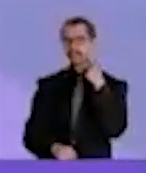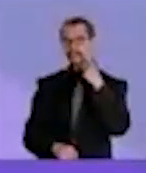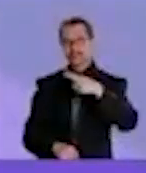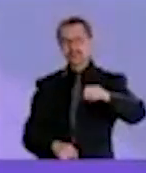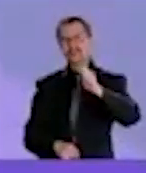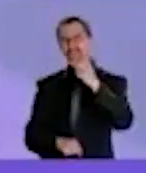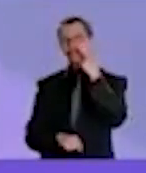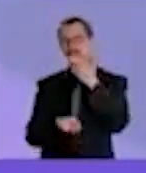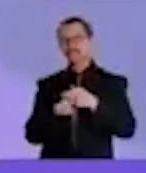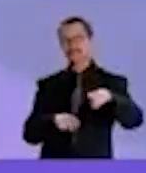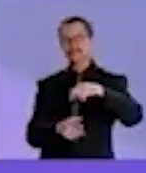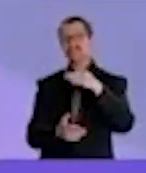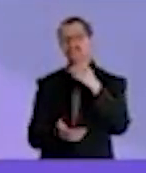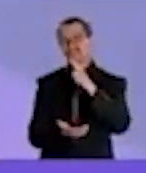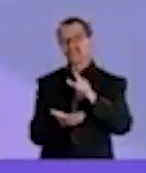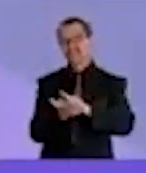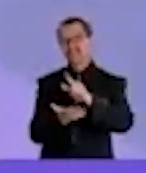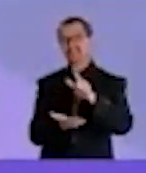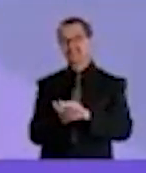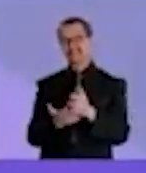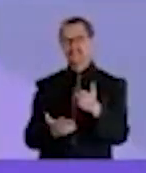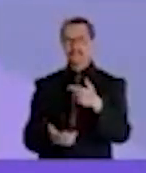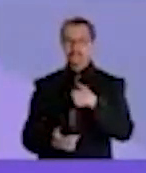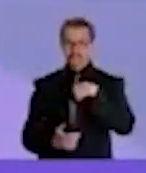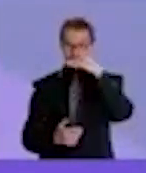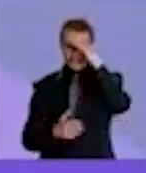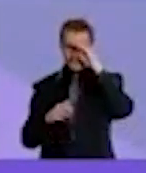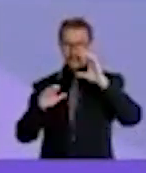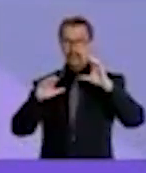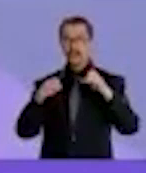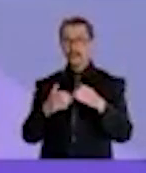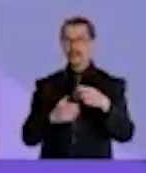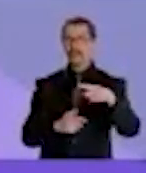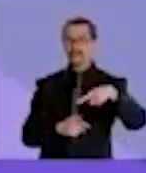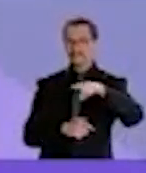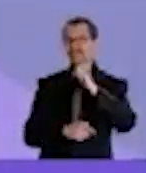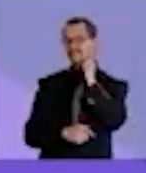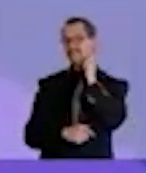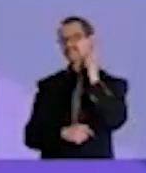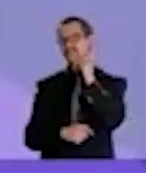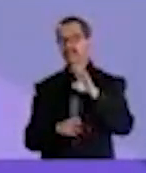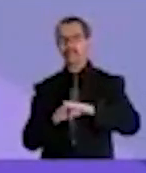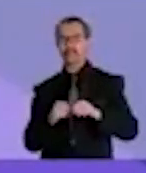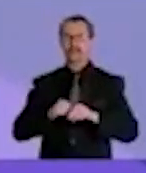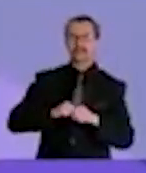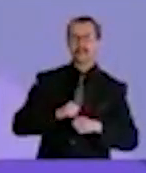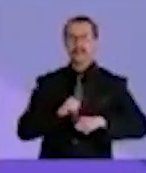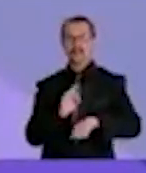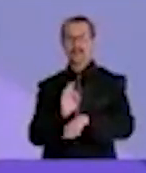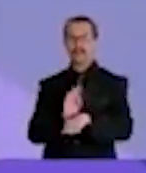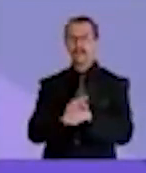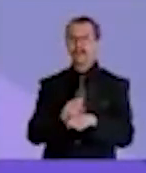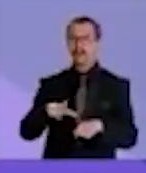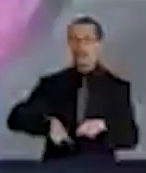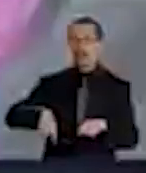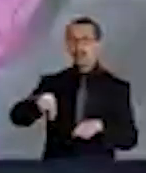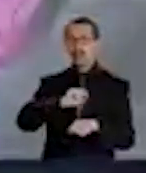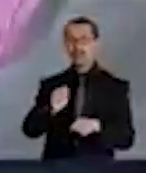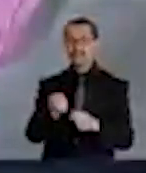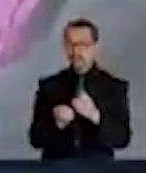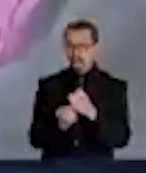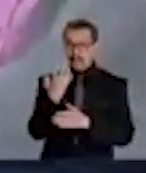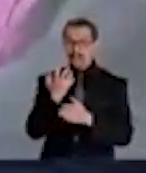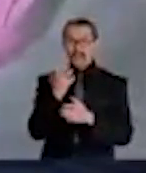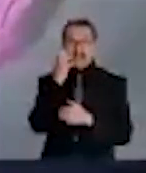separar que no debemos de tener un congreso palero como lo tienen todos los gobiernos congreso palero nuevo león es el único que no tiene un congreso palero